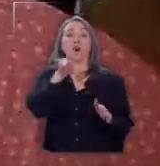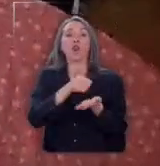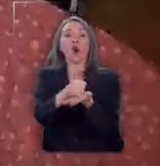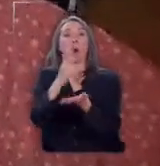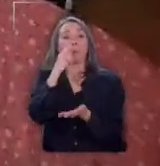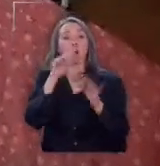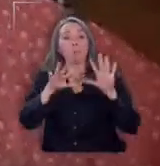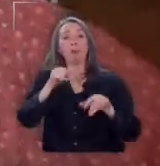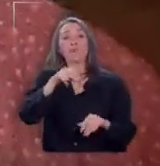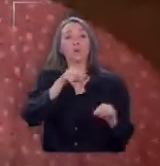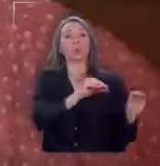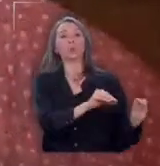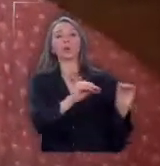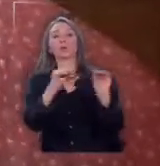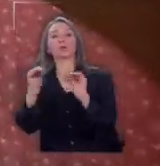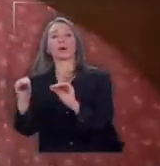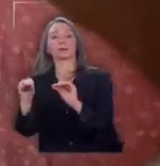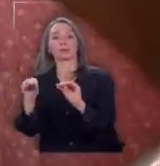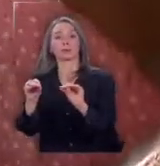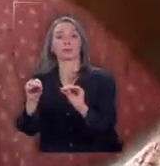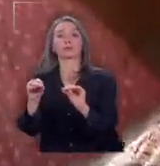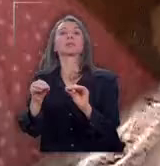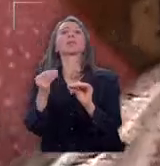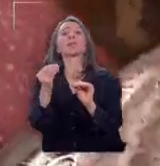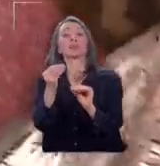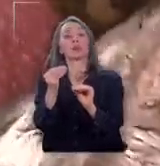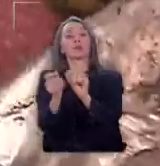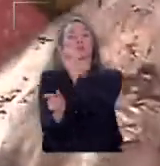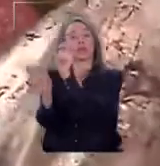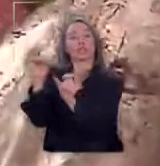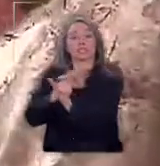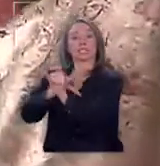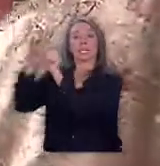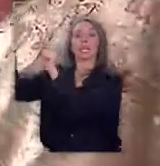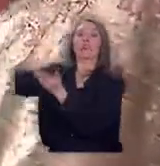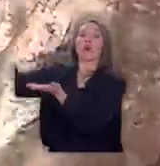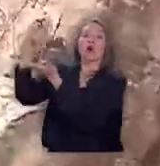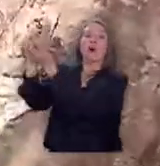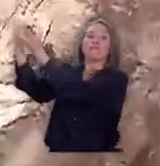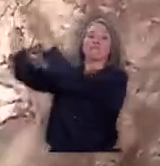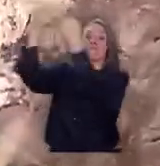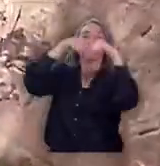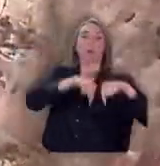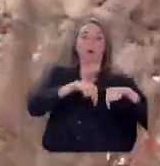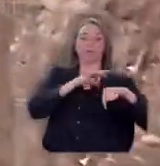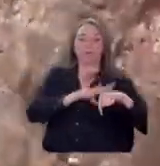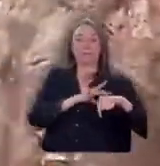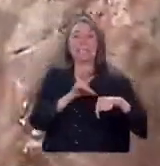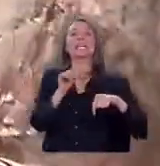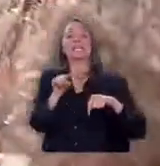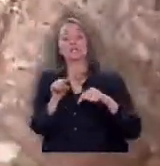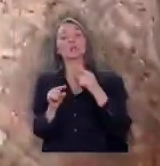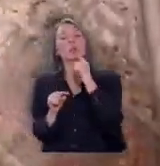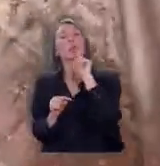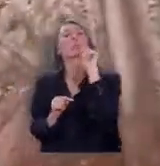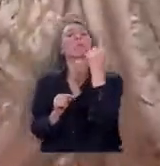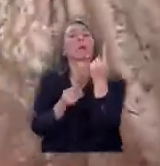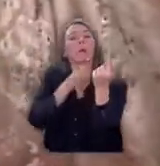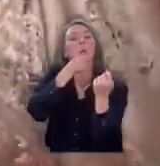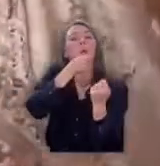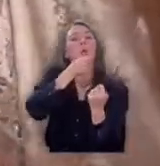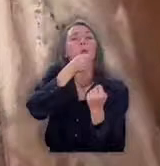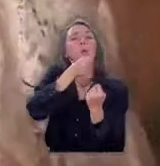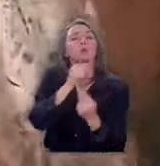9 de junio mientras se define la repatriación de Nacionales chilenos a este país un tema que consultamos justamente con